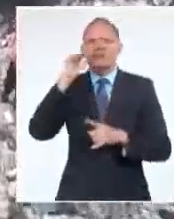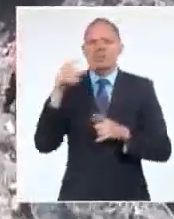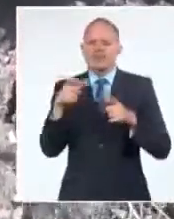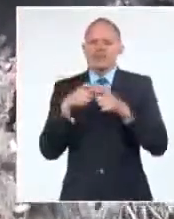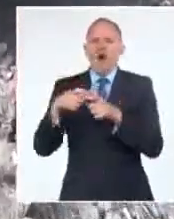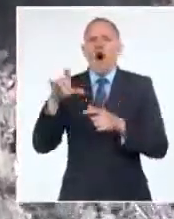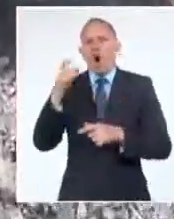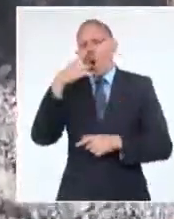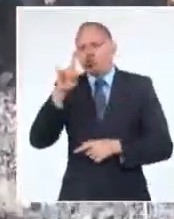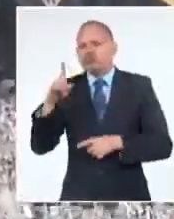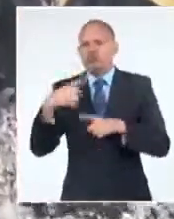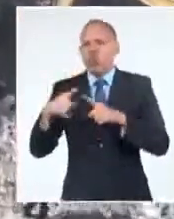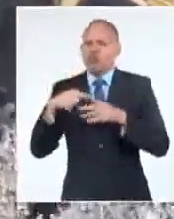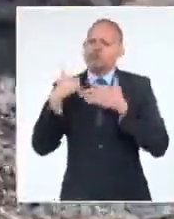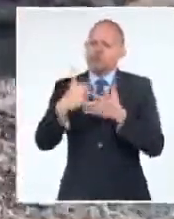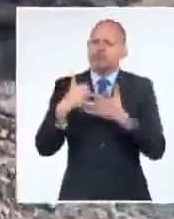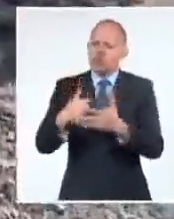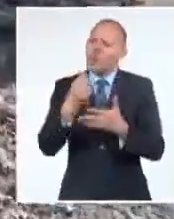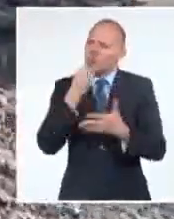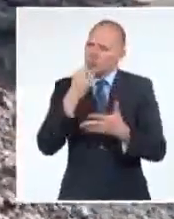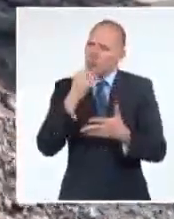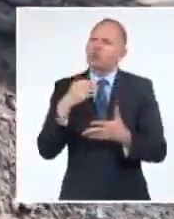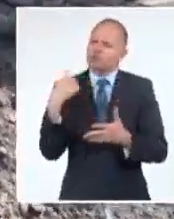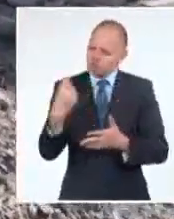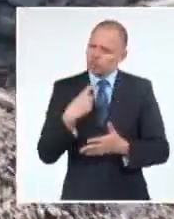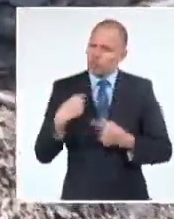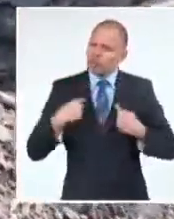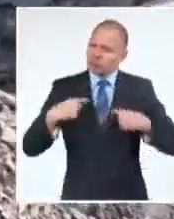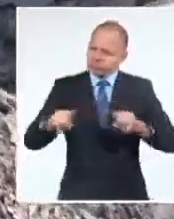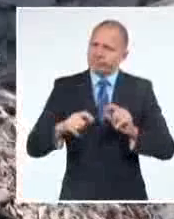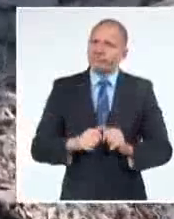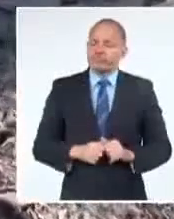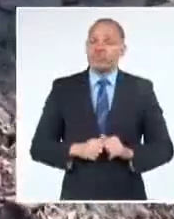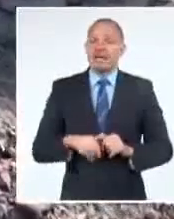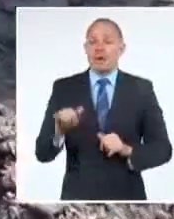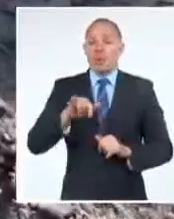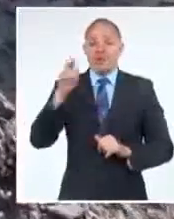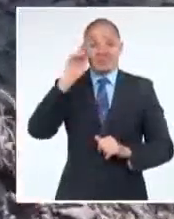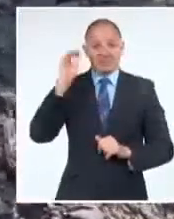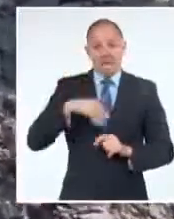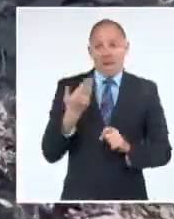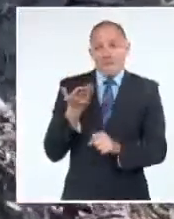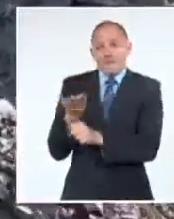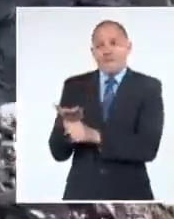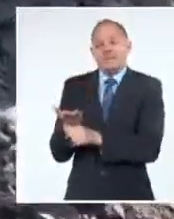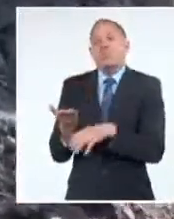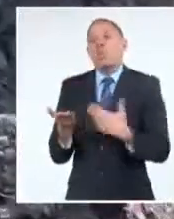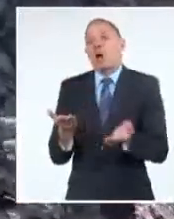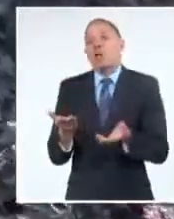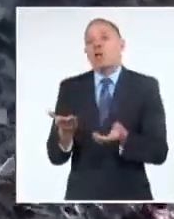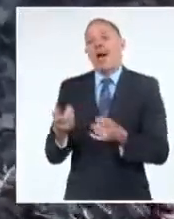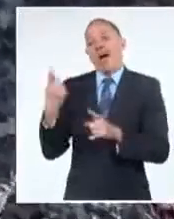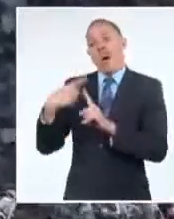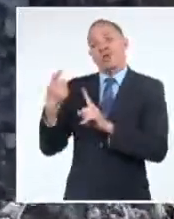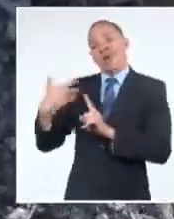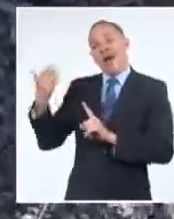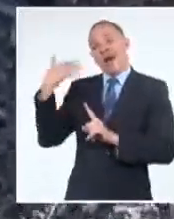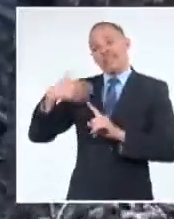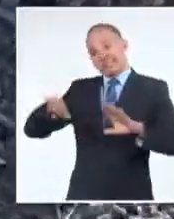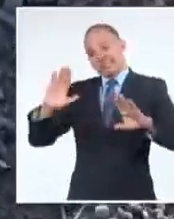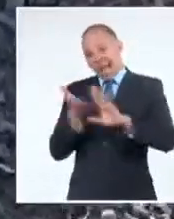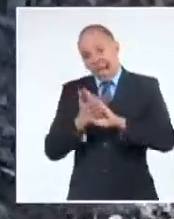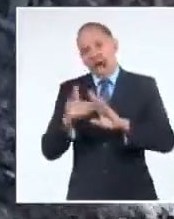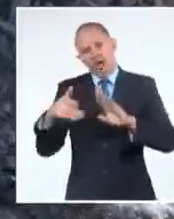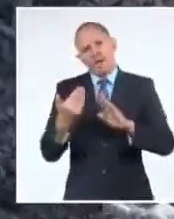mitigación de los efectos del sismo. Vamos a recordar que además se pidió a la ONU el levantamiento de las sanciones aplicadas por